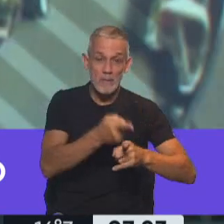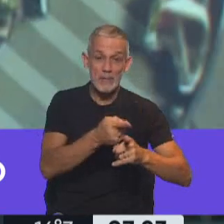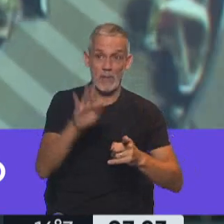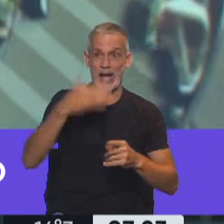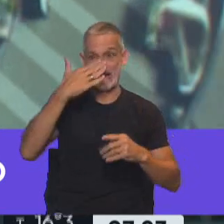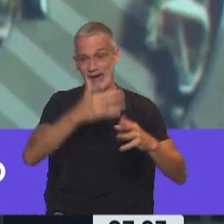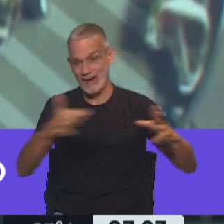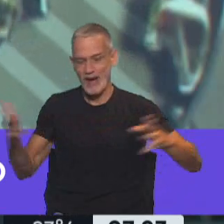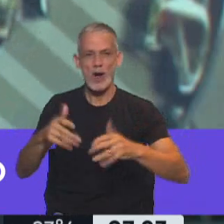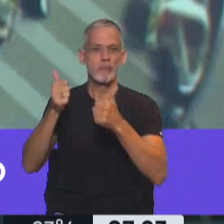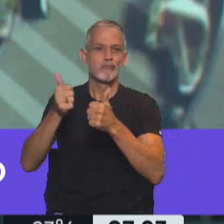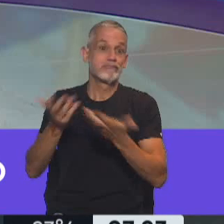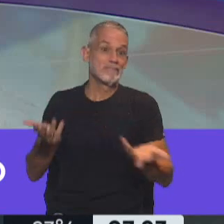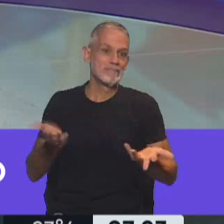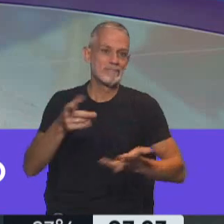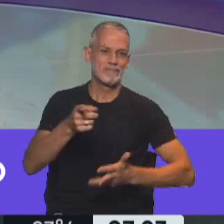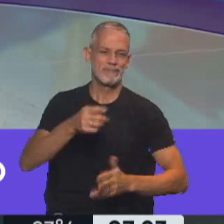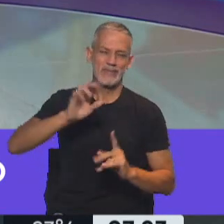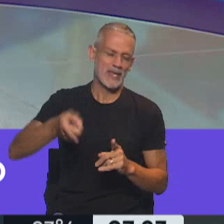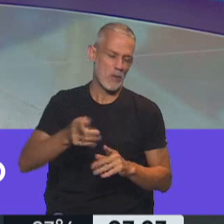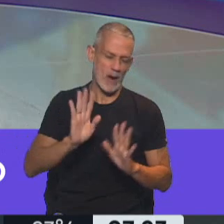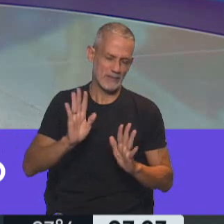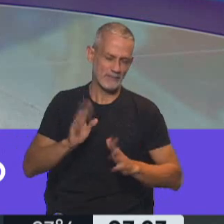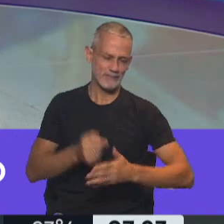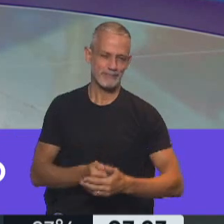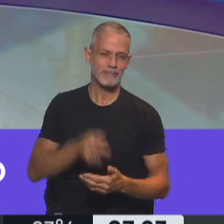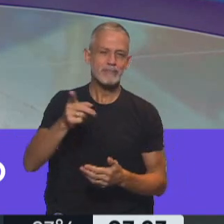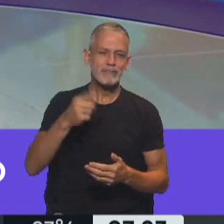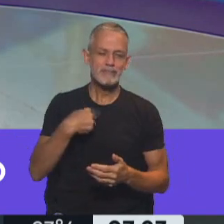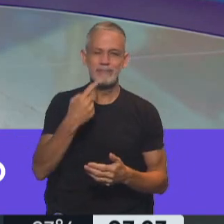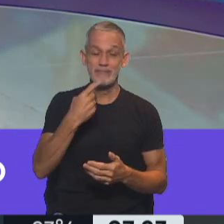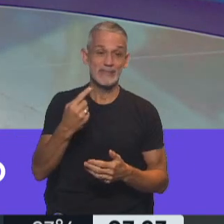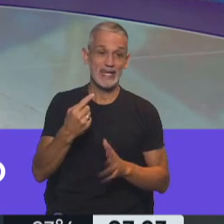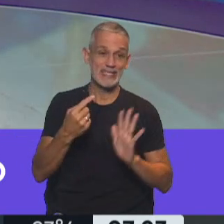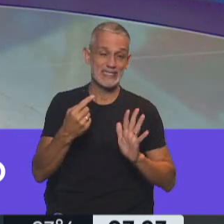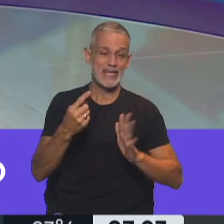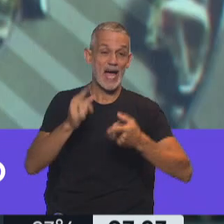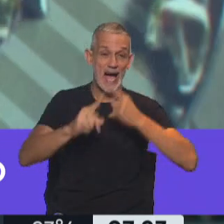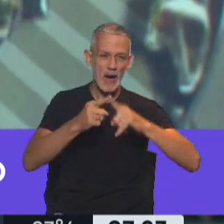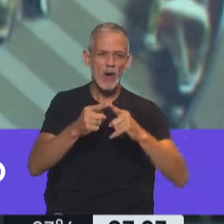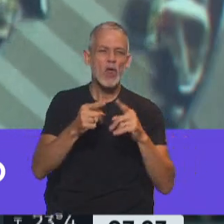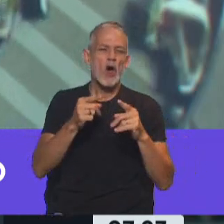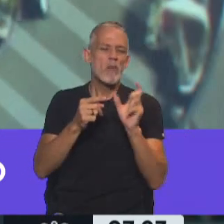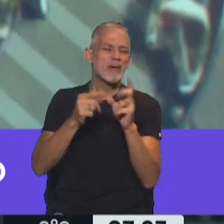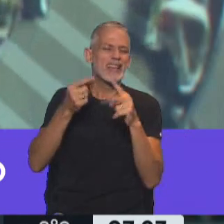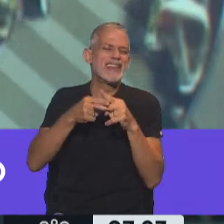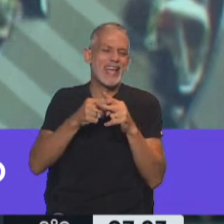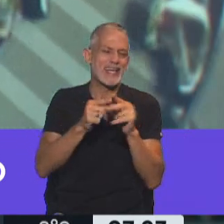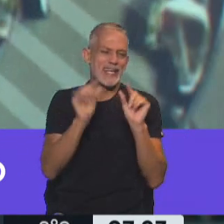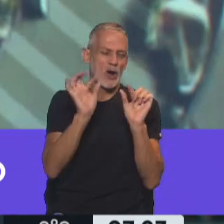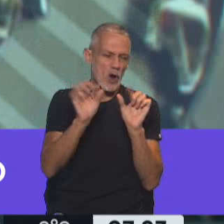positivo. Claro, así es. Igual de todos modos, como decíamos, vos me decías, el acuerdo técnico, y es así